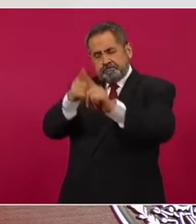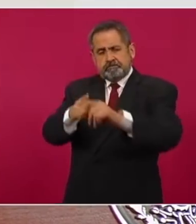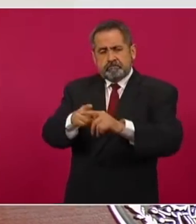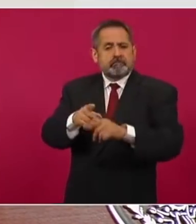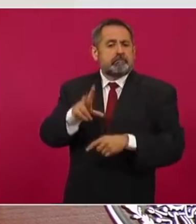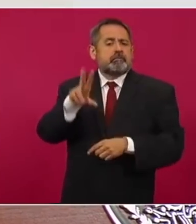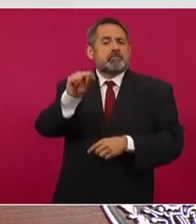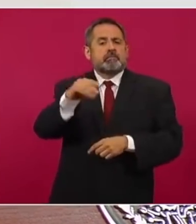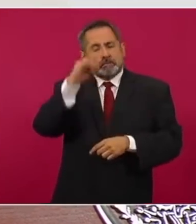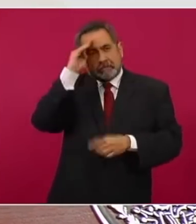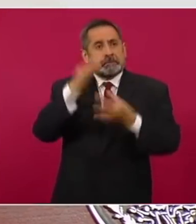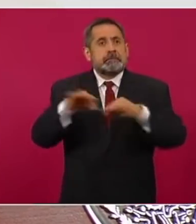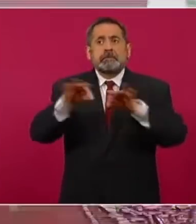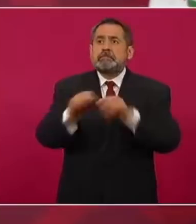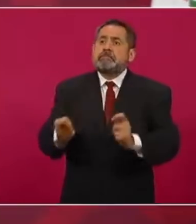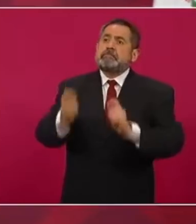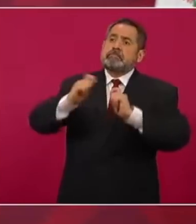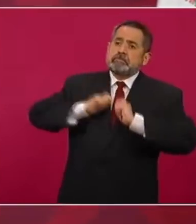cargos.